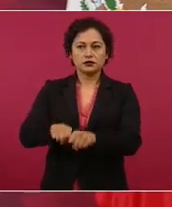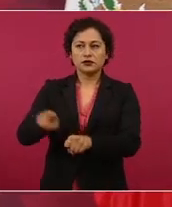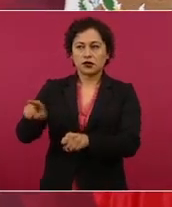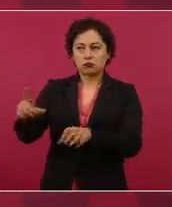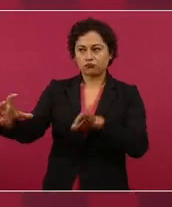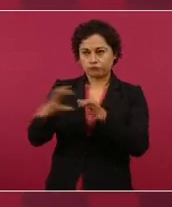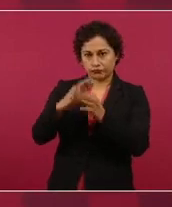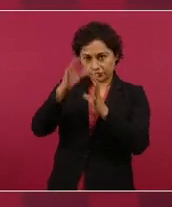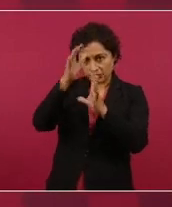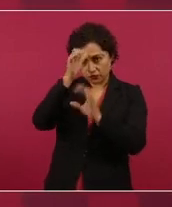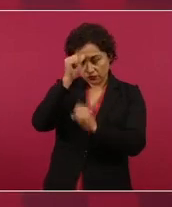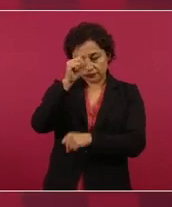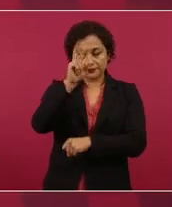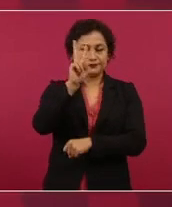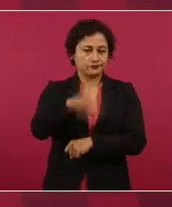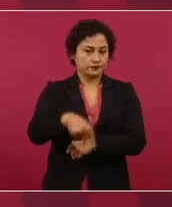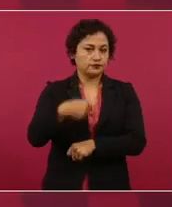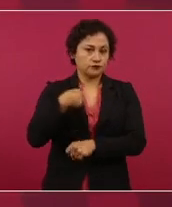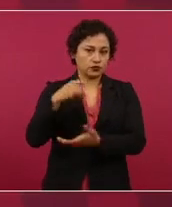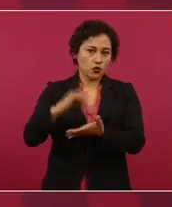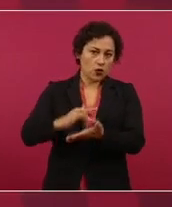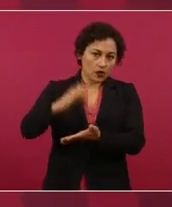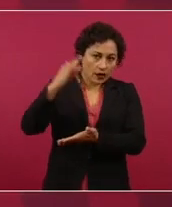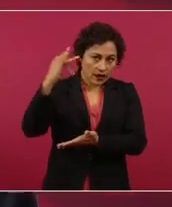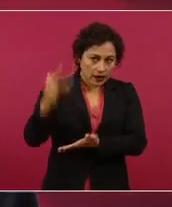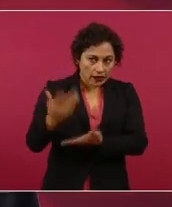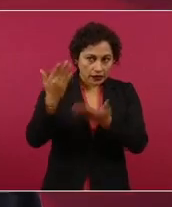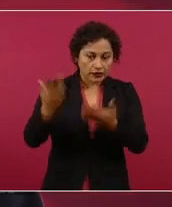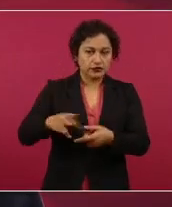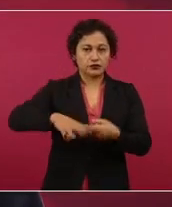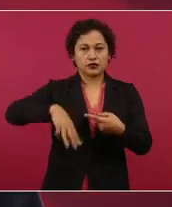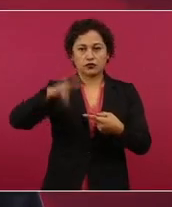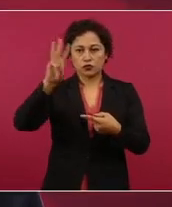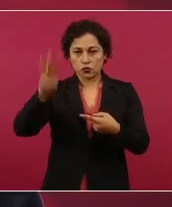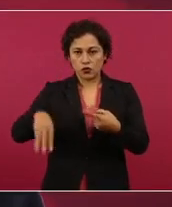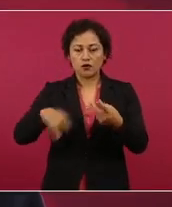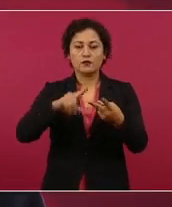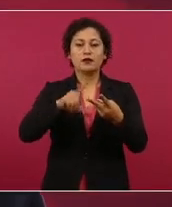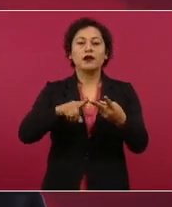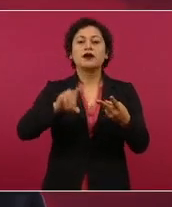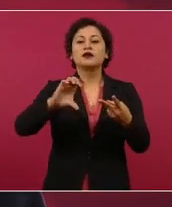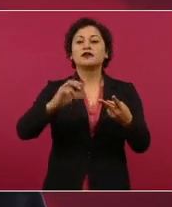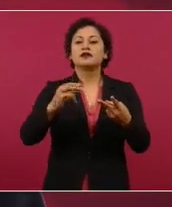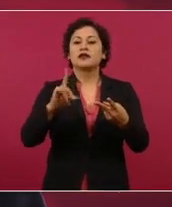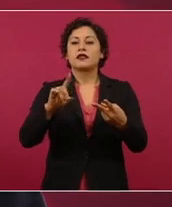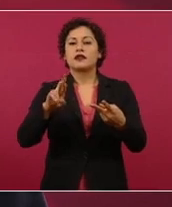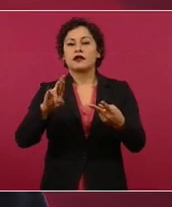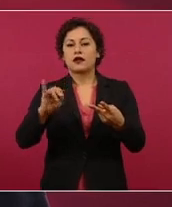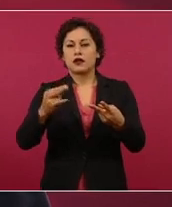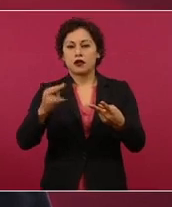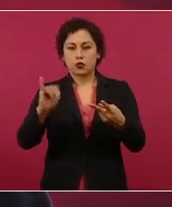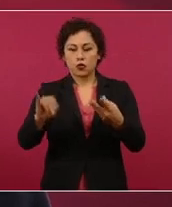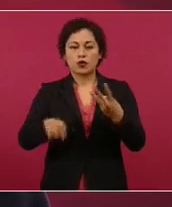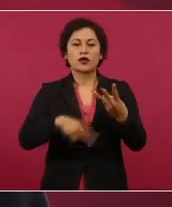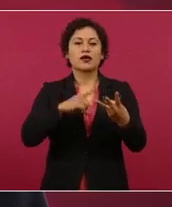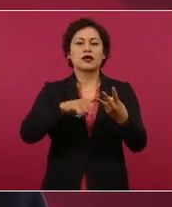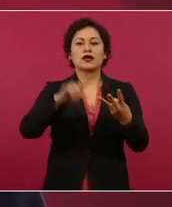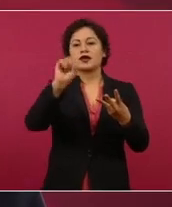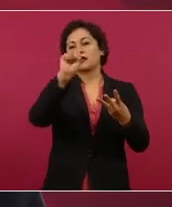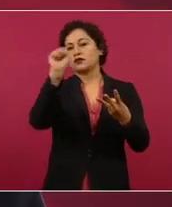agradecerles a Walmart, a Chedraui, a